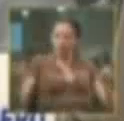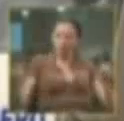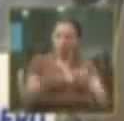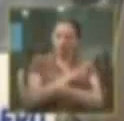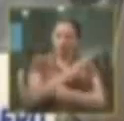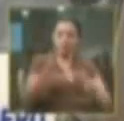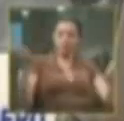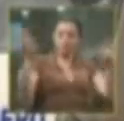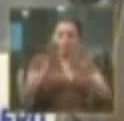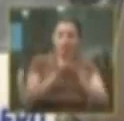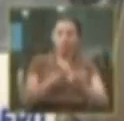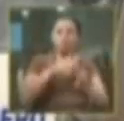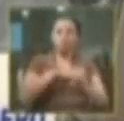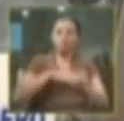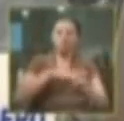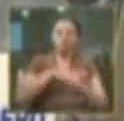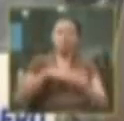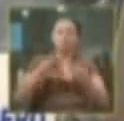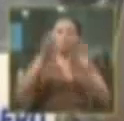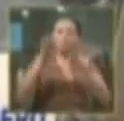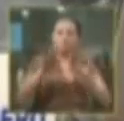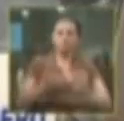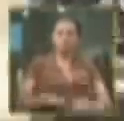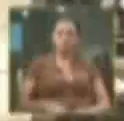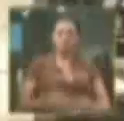Tenga la bondad, señor secretario, de tomar votación.